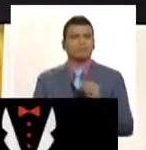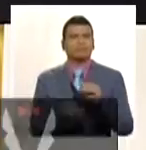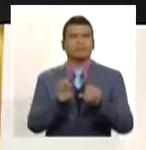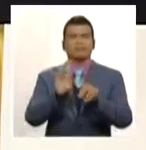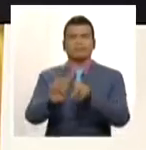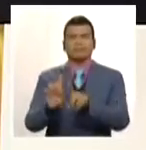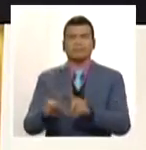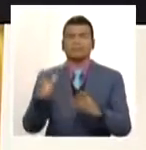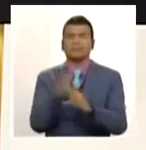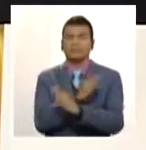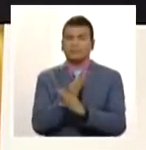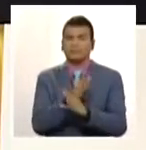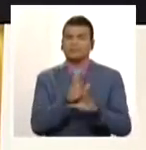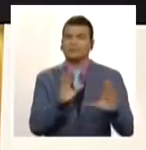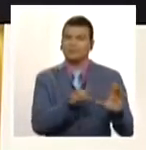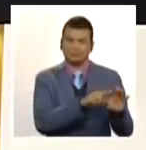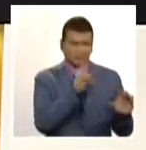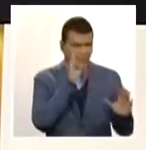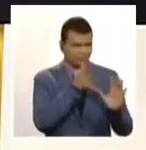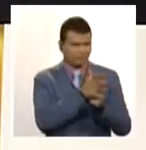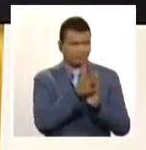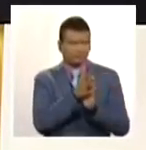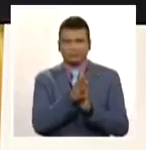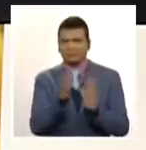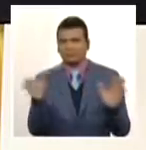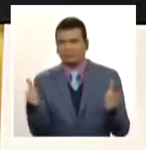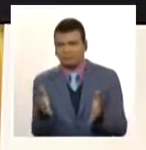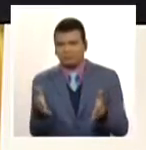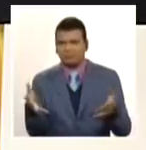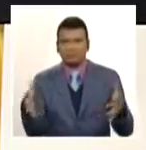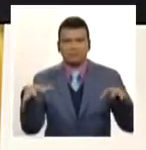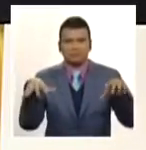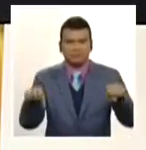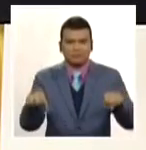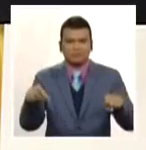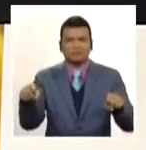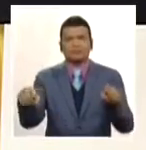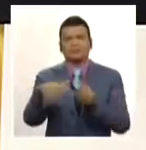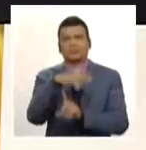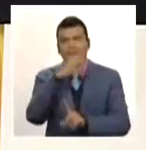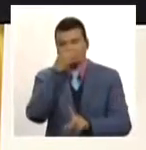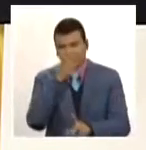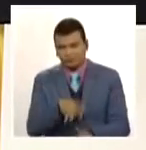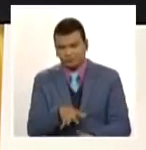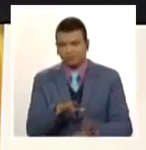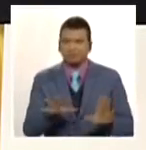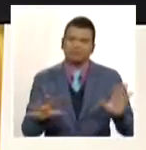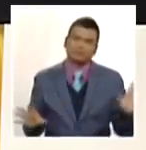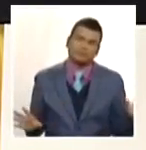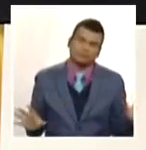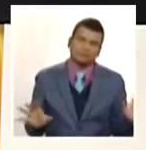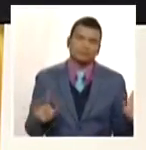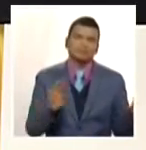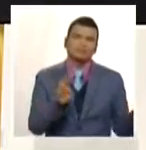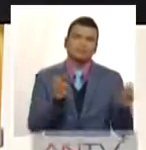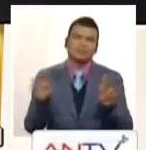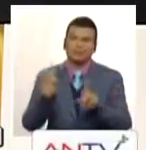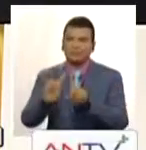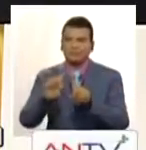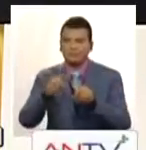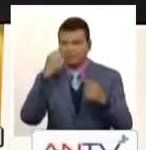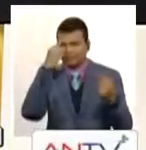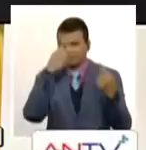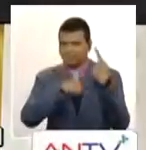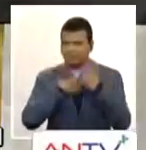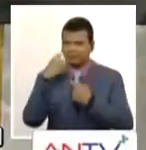diferentes problemáticas, como el doctor Almario nos lo menciona, a veces la contaminación del río Cauca, en fin, todos los retos y desafíos